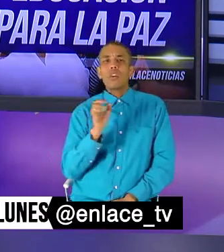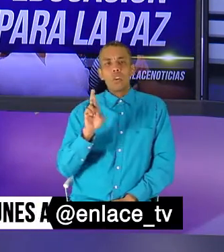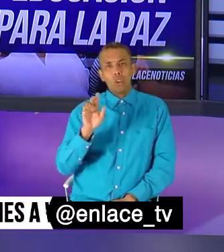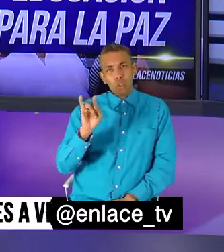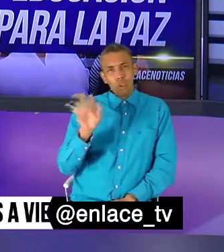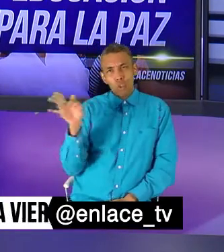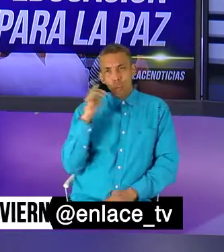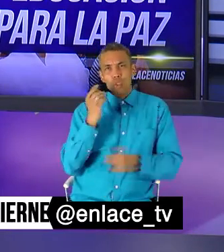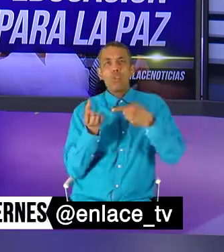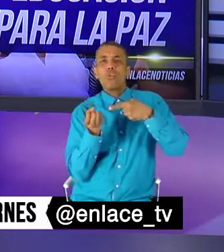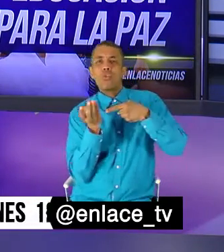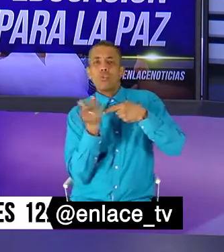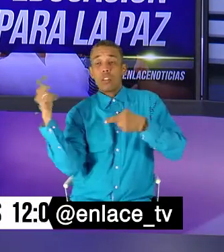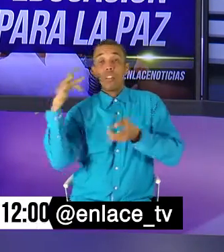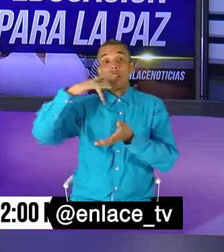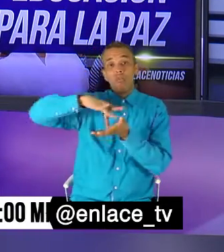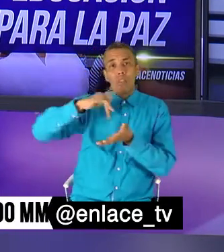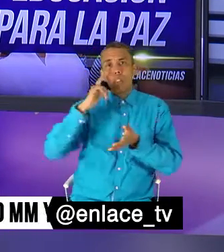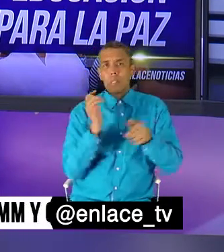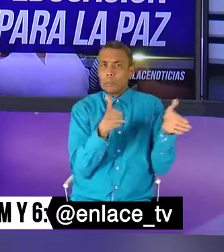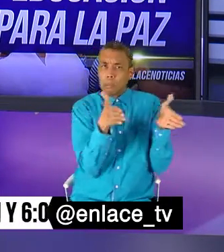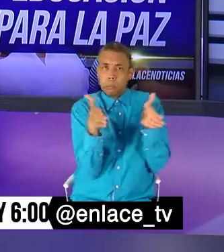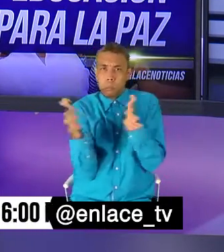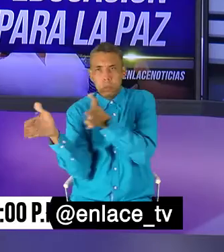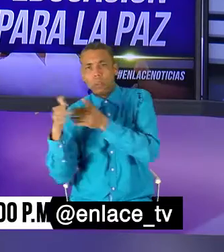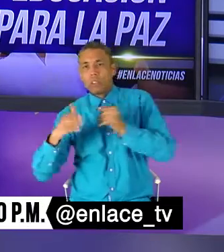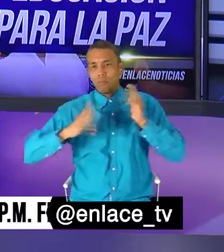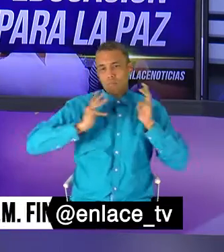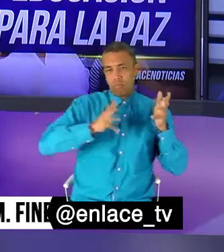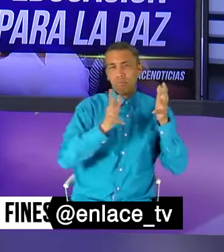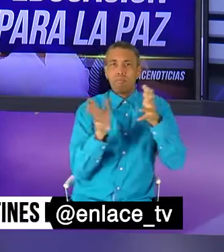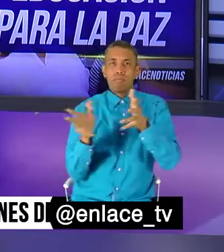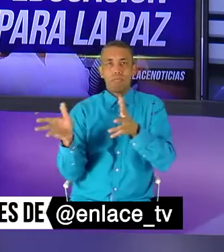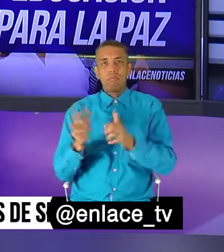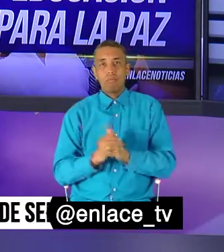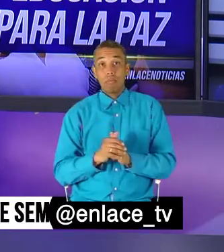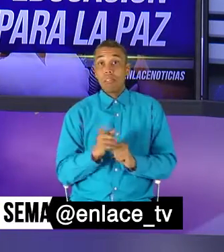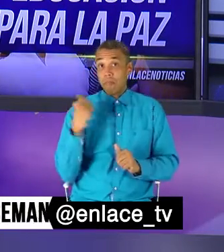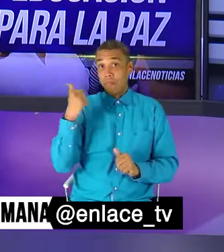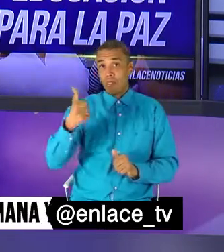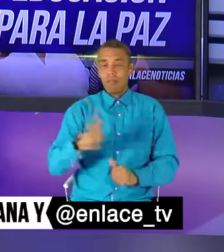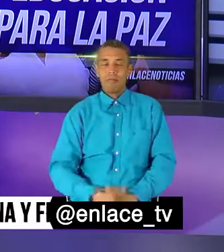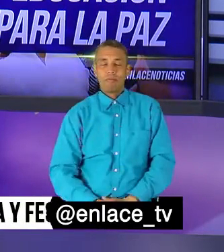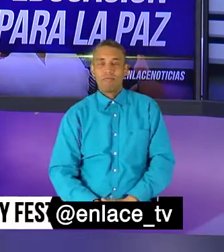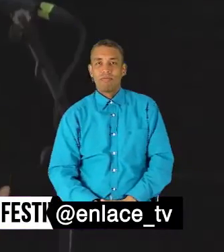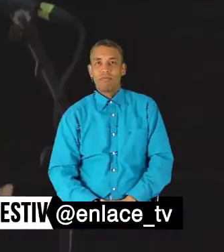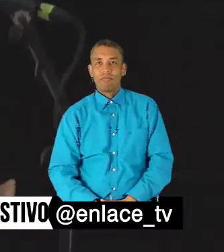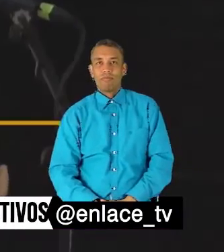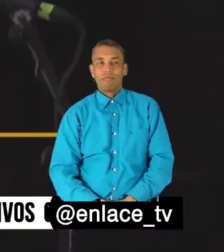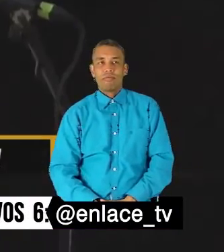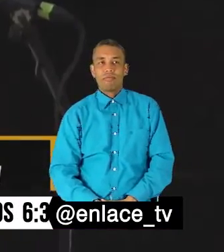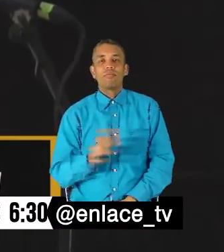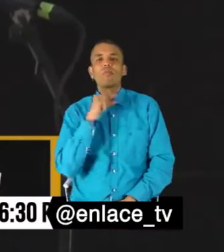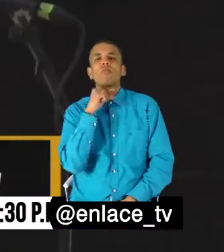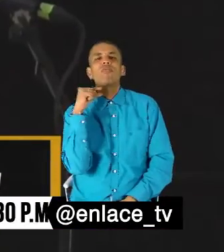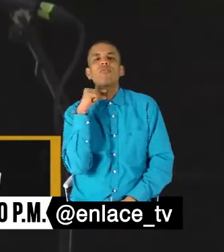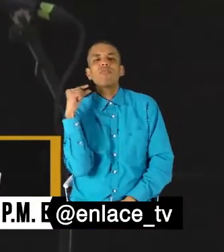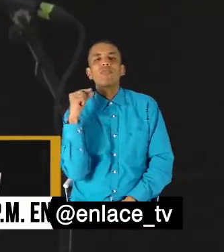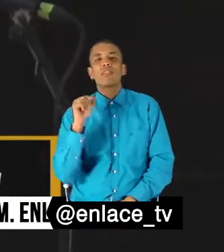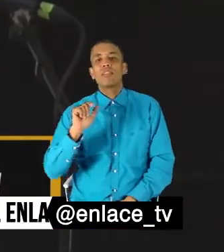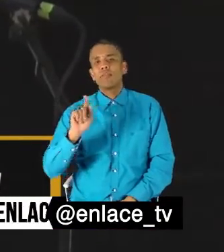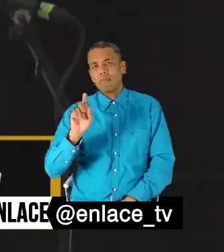Normal Superior Cristo Rey con ocasión de sus 50 años de vida institucional. El sacerdote jesuita